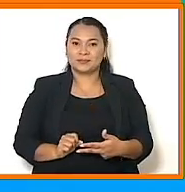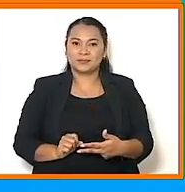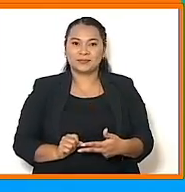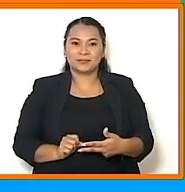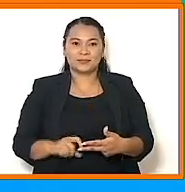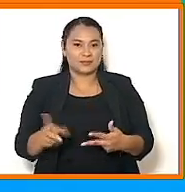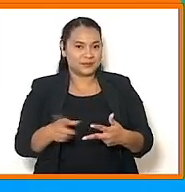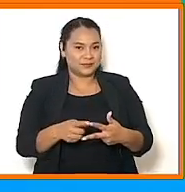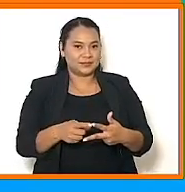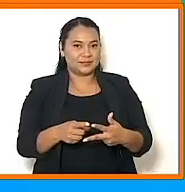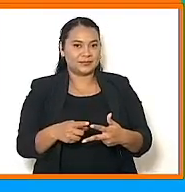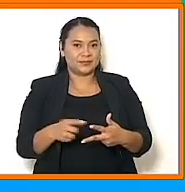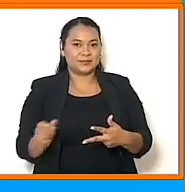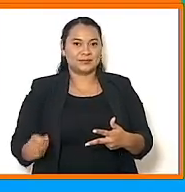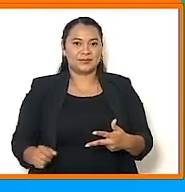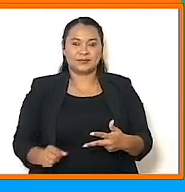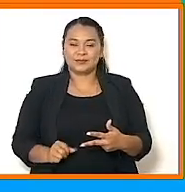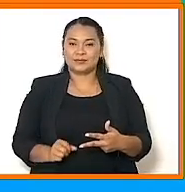Segundo número,